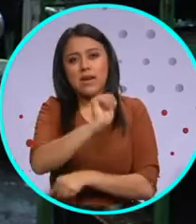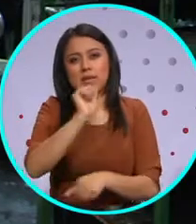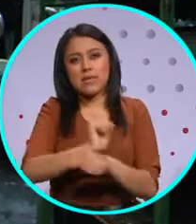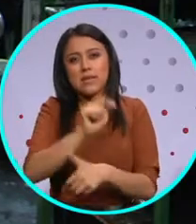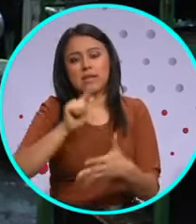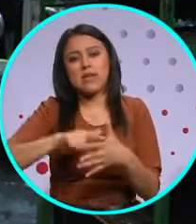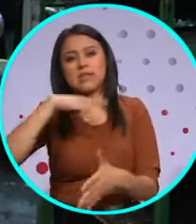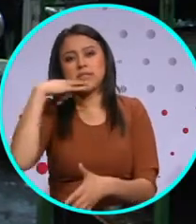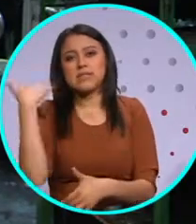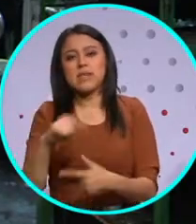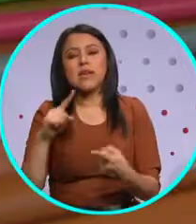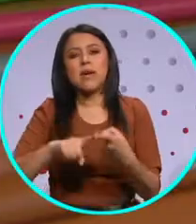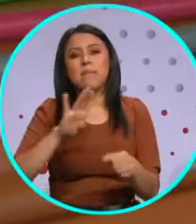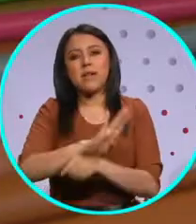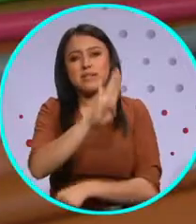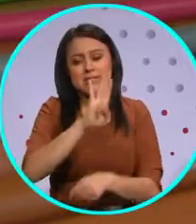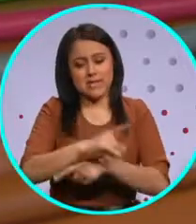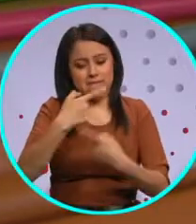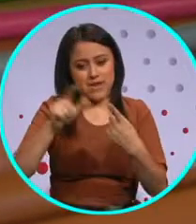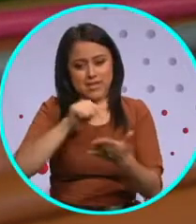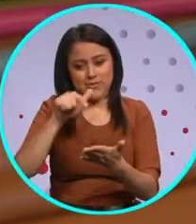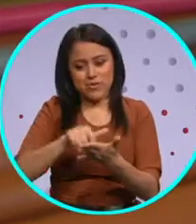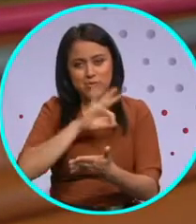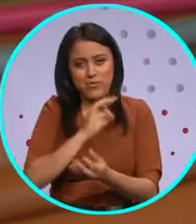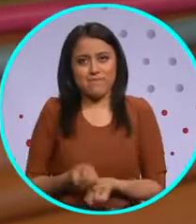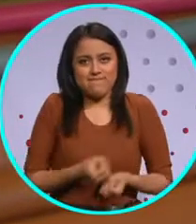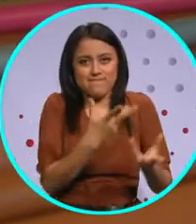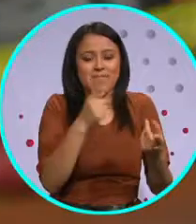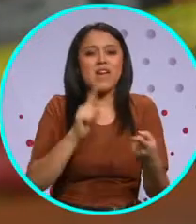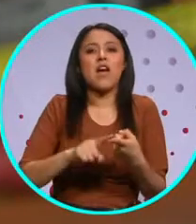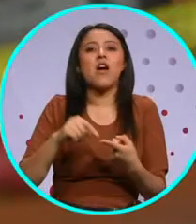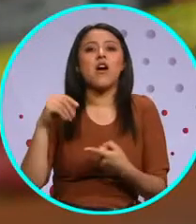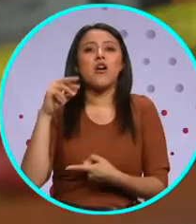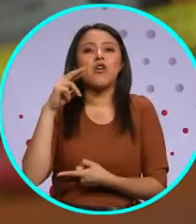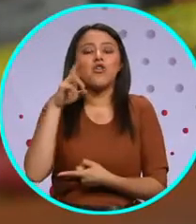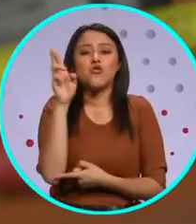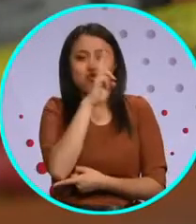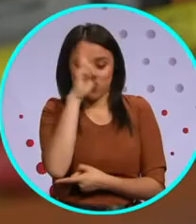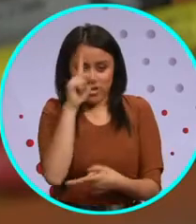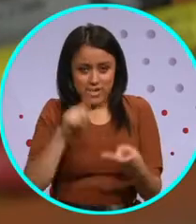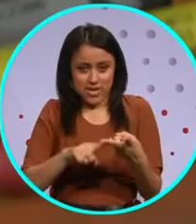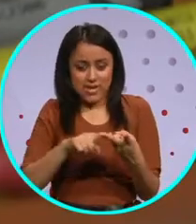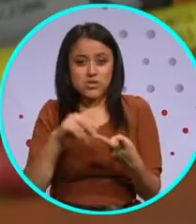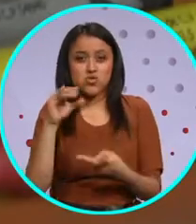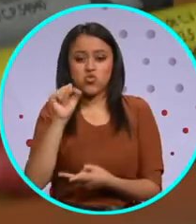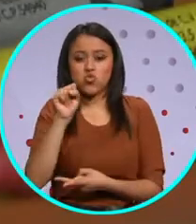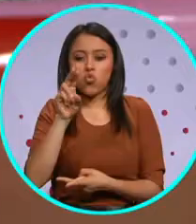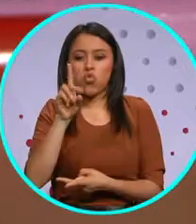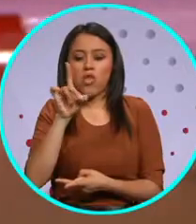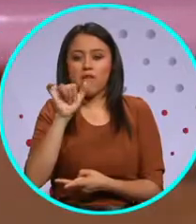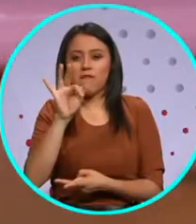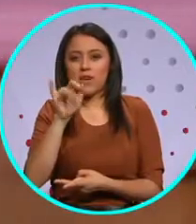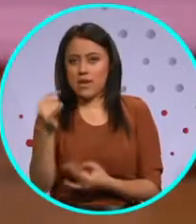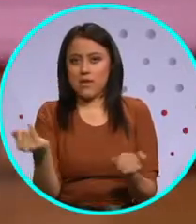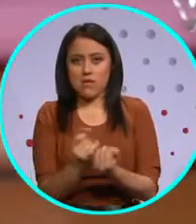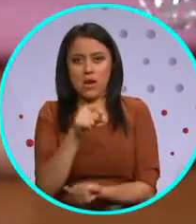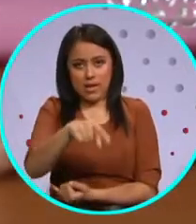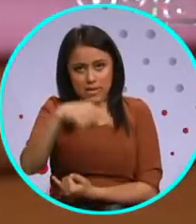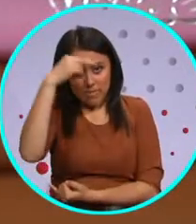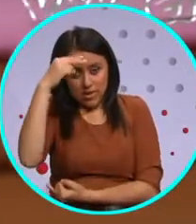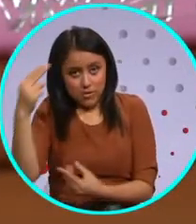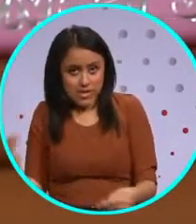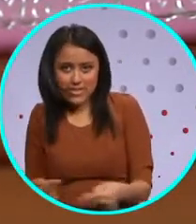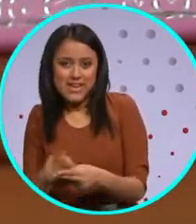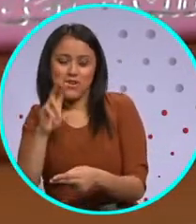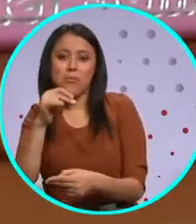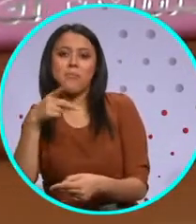nadie le brasil así como a rusia y sudáfrica a pesar de que la empresa no nació en mexico es precisamente aquí donde